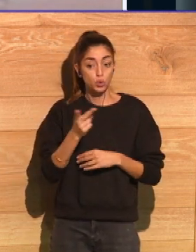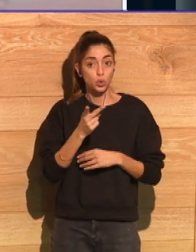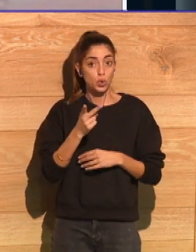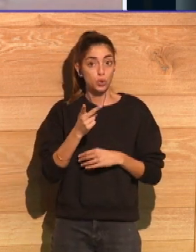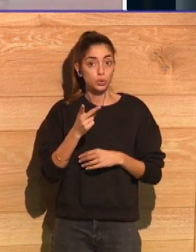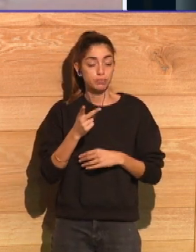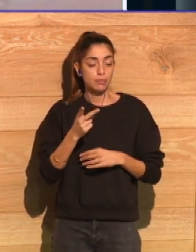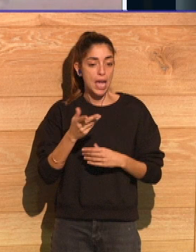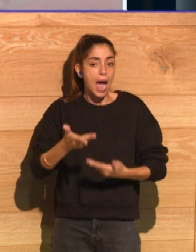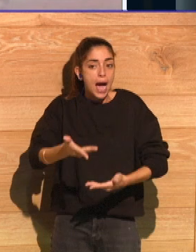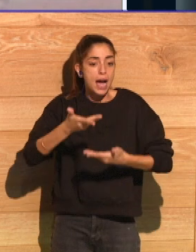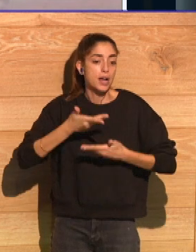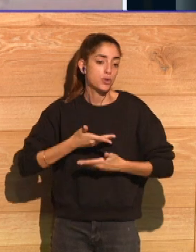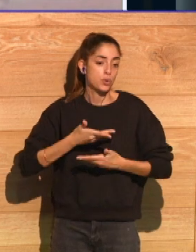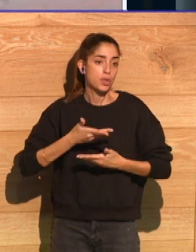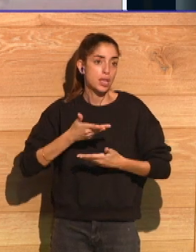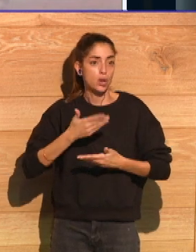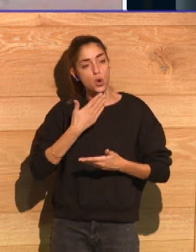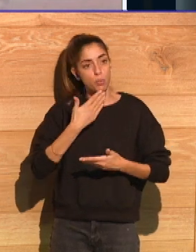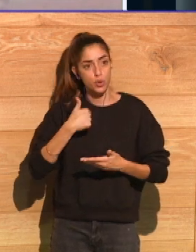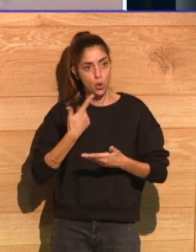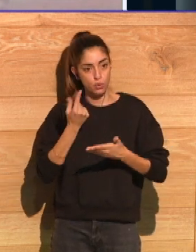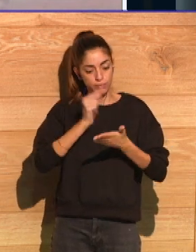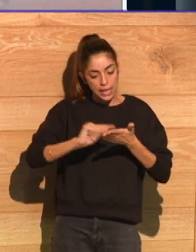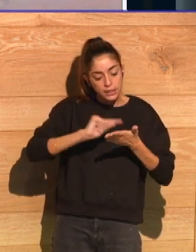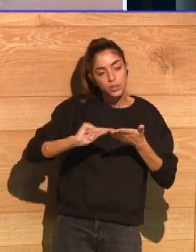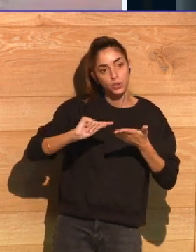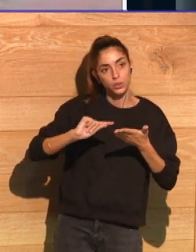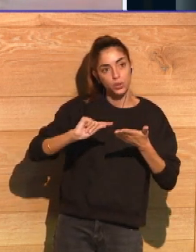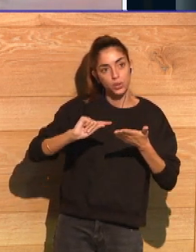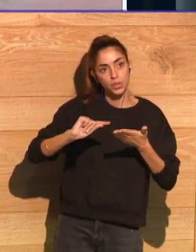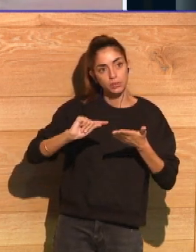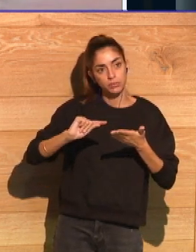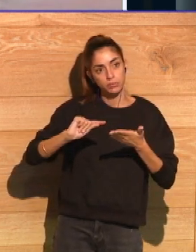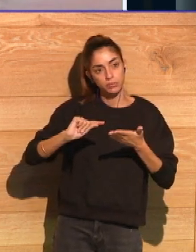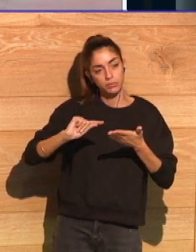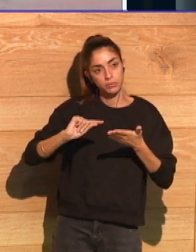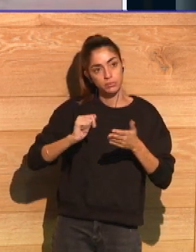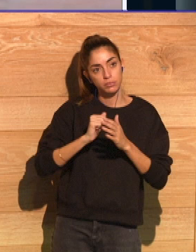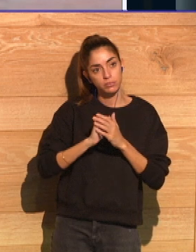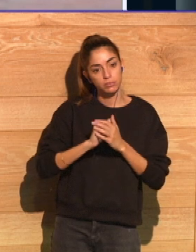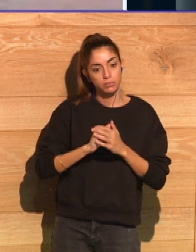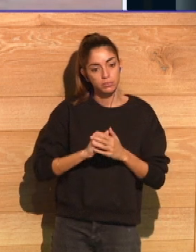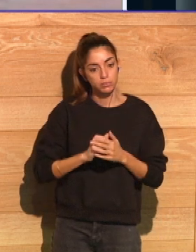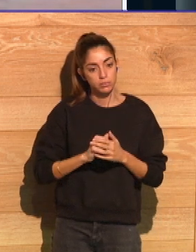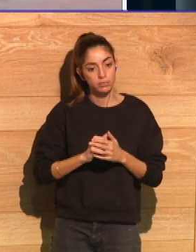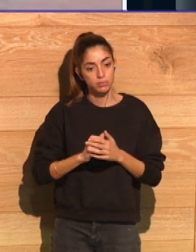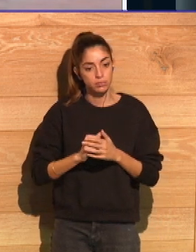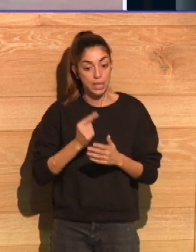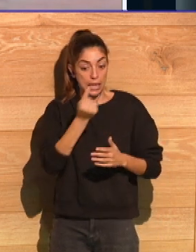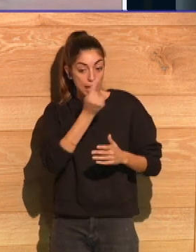como escritora de cartoon, como escritora en